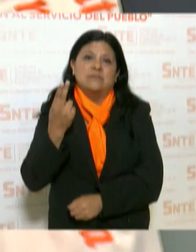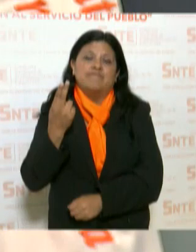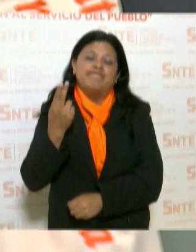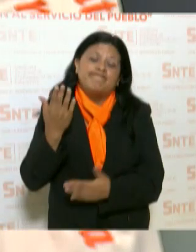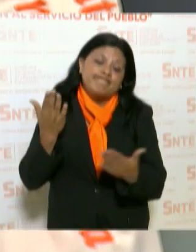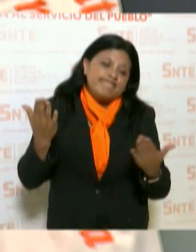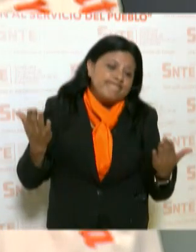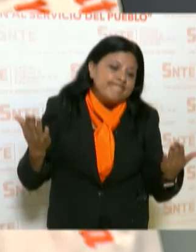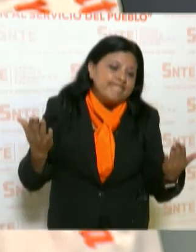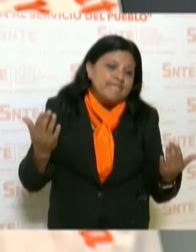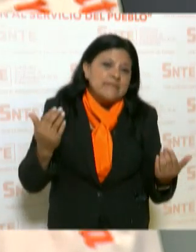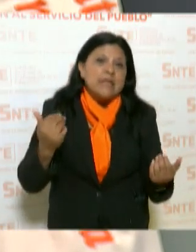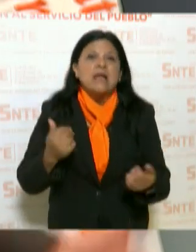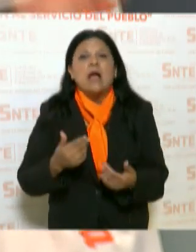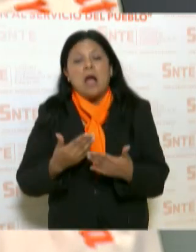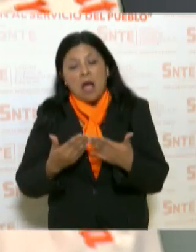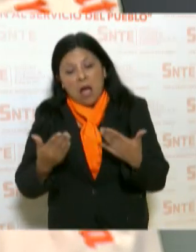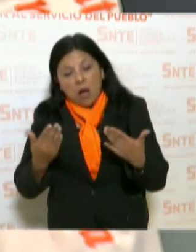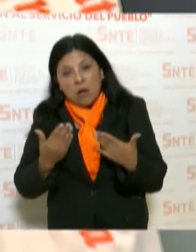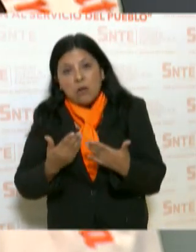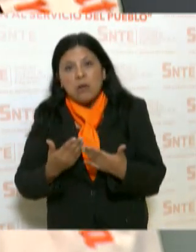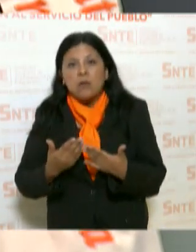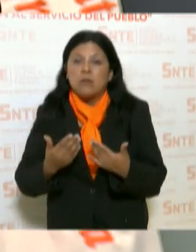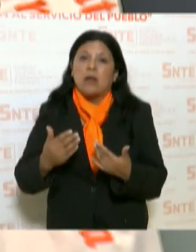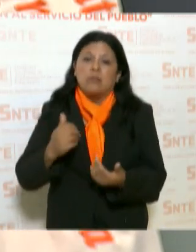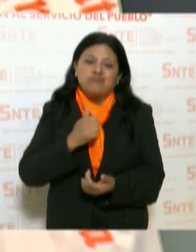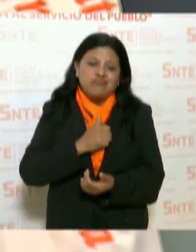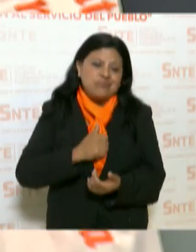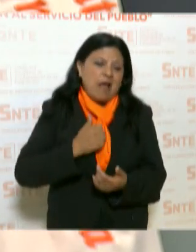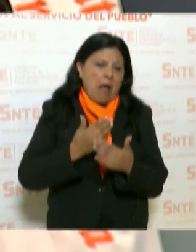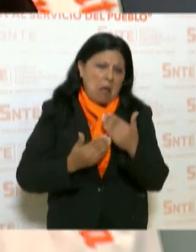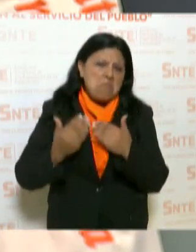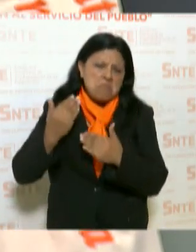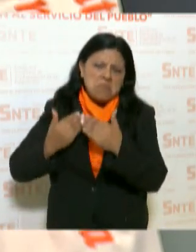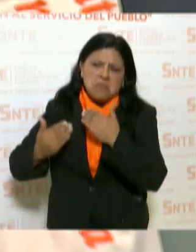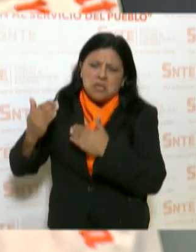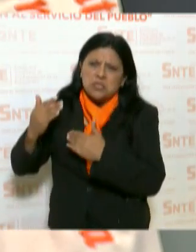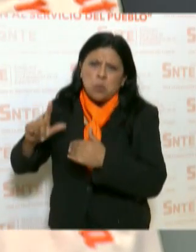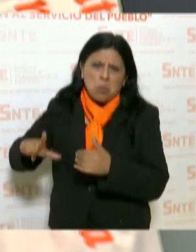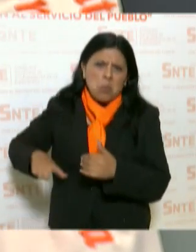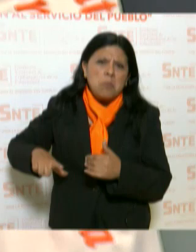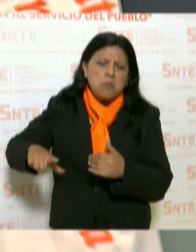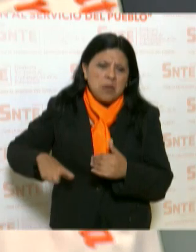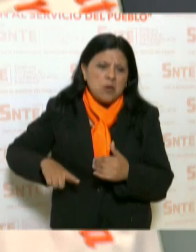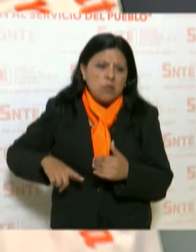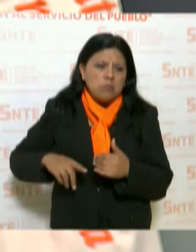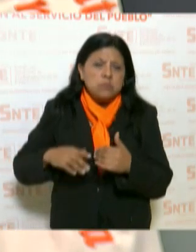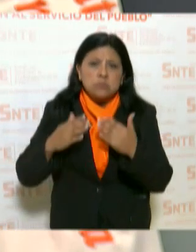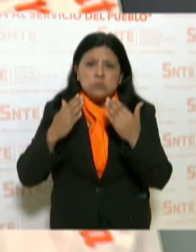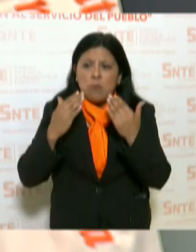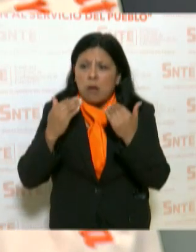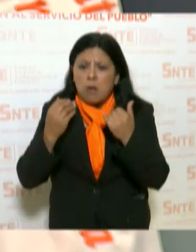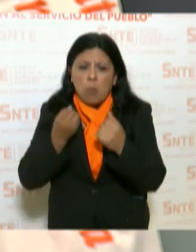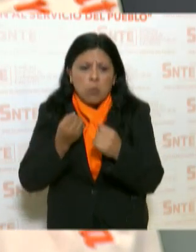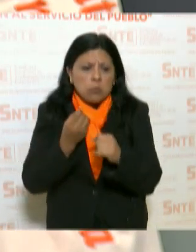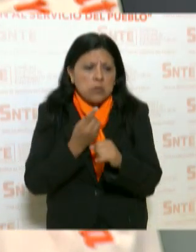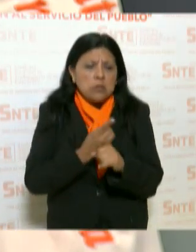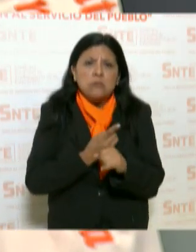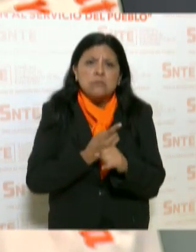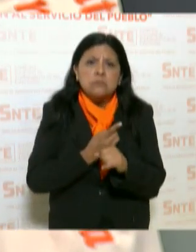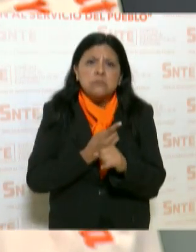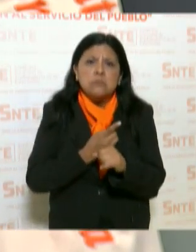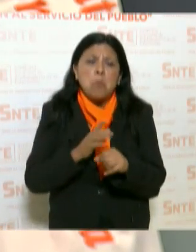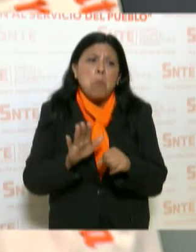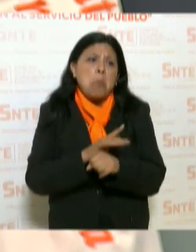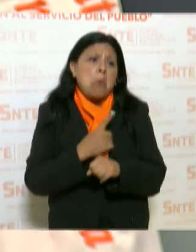lamentablemente sucedió en todo el periodo neoliberal, en los últimos años, en donde con el